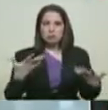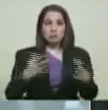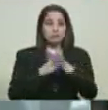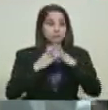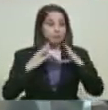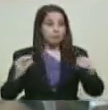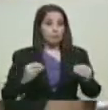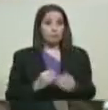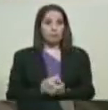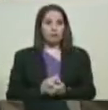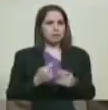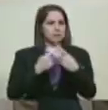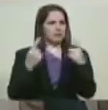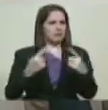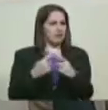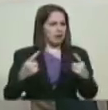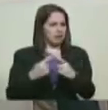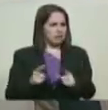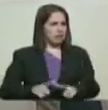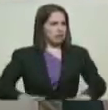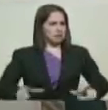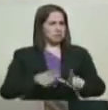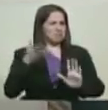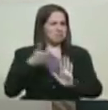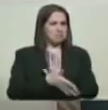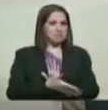y de diversos signos